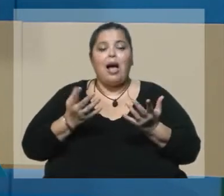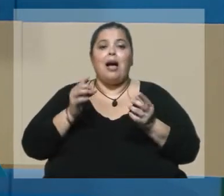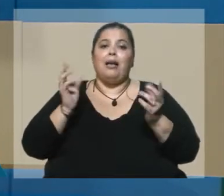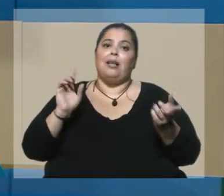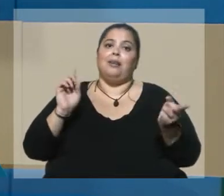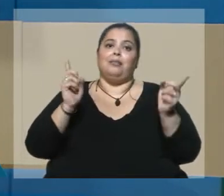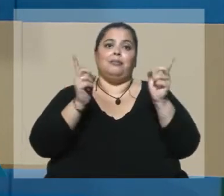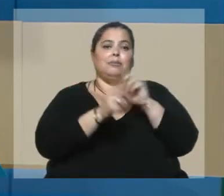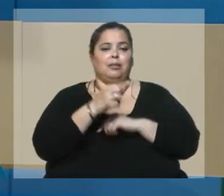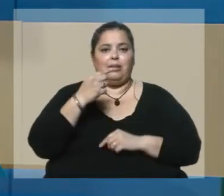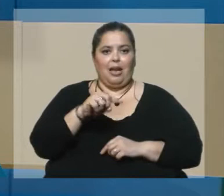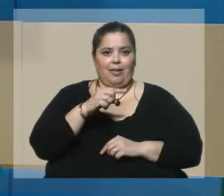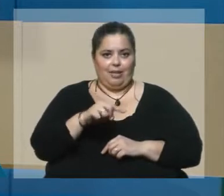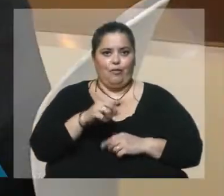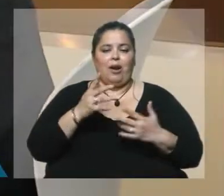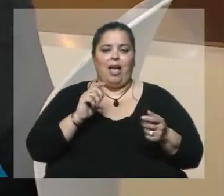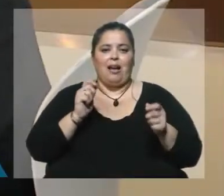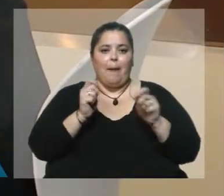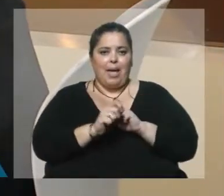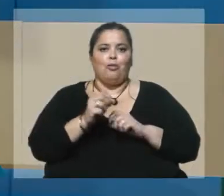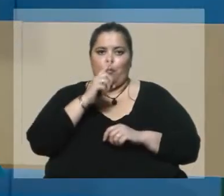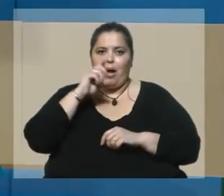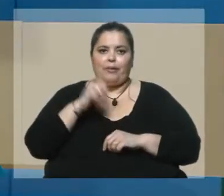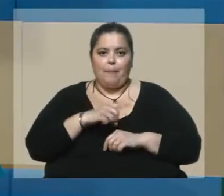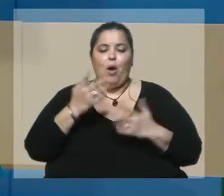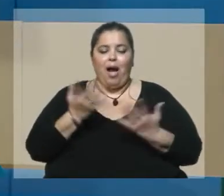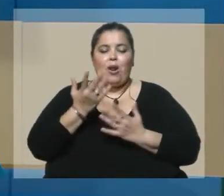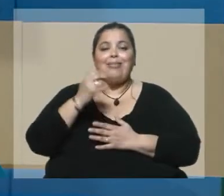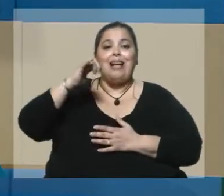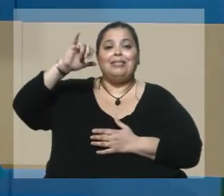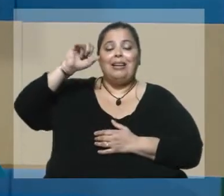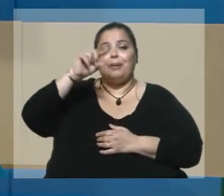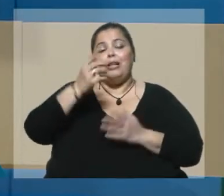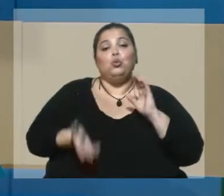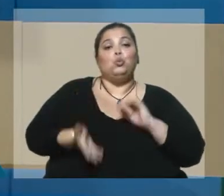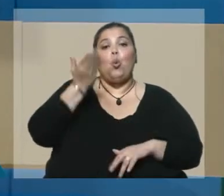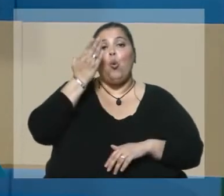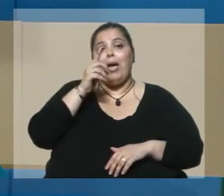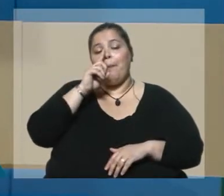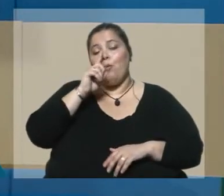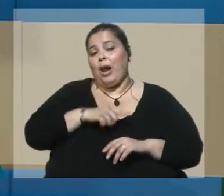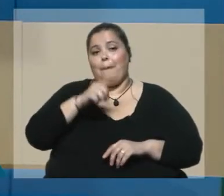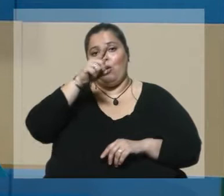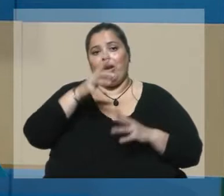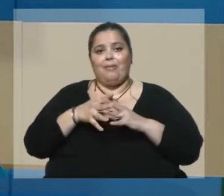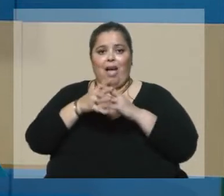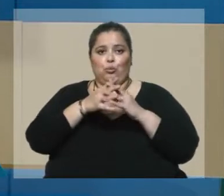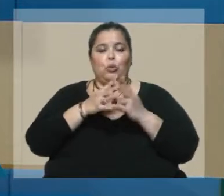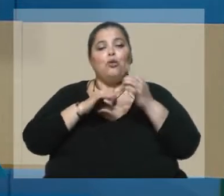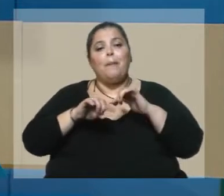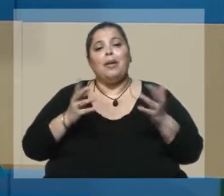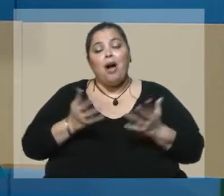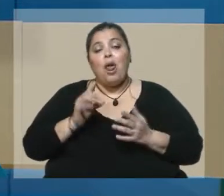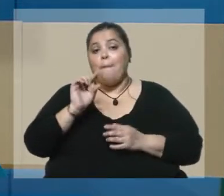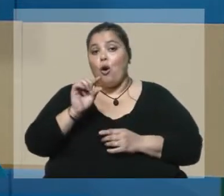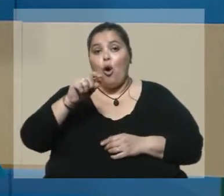desfavorable este está cambiando rápido exactamente las tasas de interés en Estados Unidos están subiendo muy rápido y todavía van